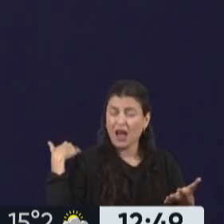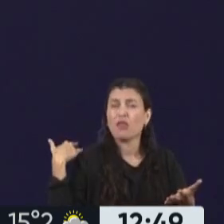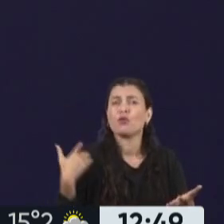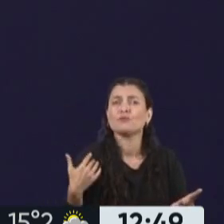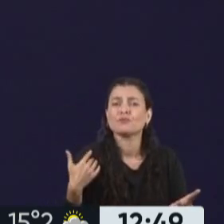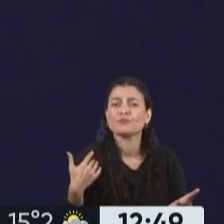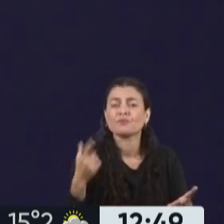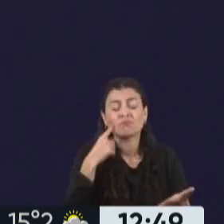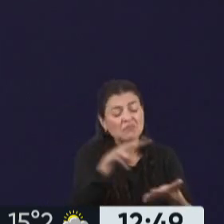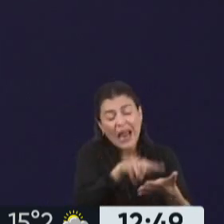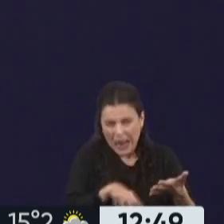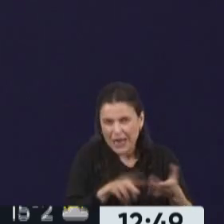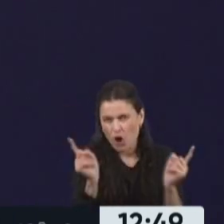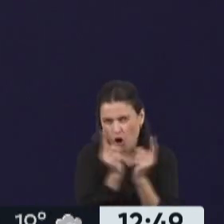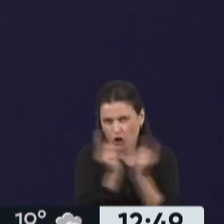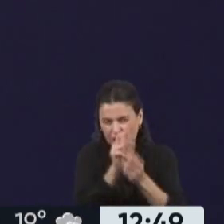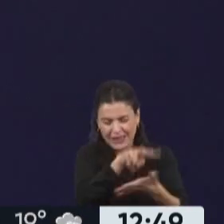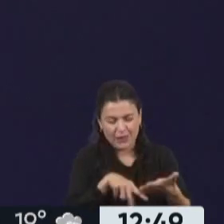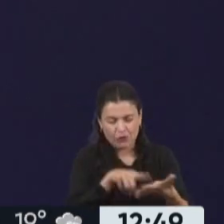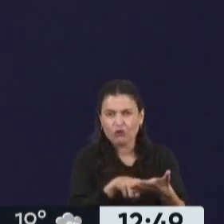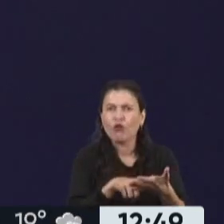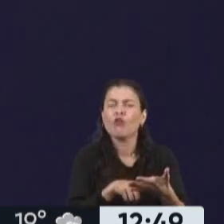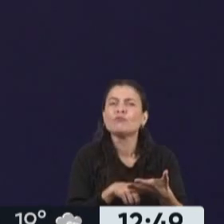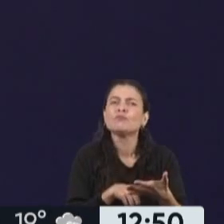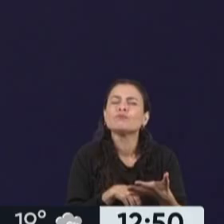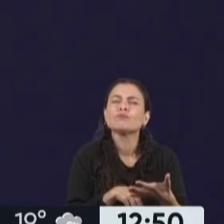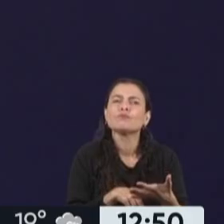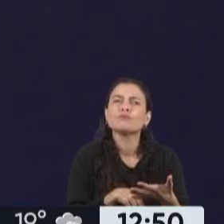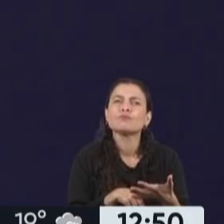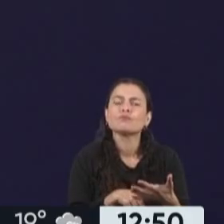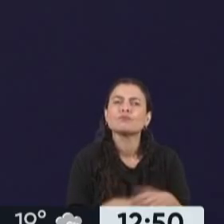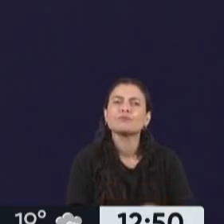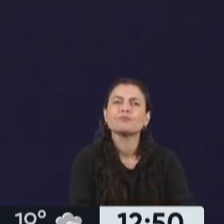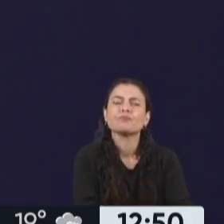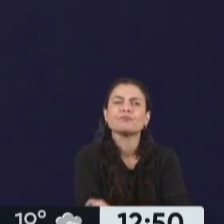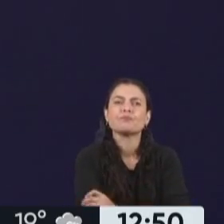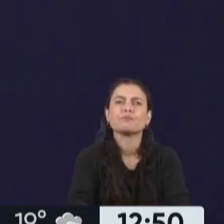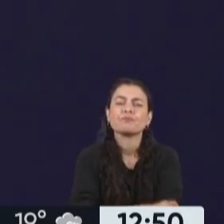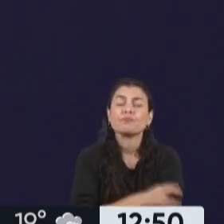te leo alguna línea que fui recolectando, pero